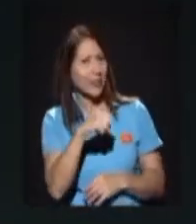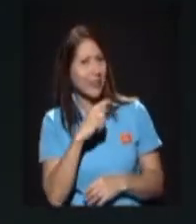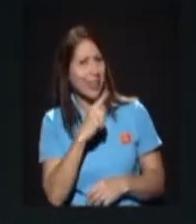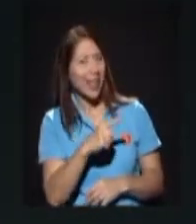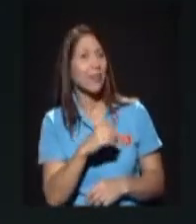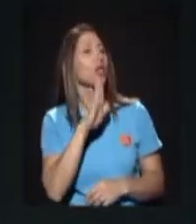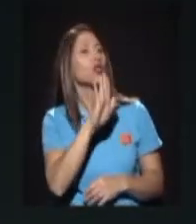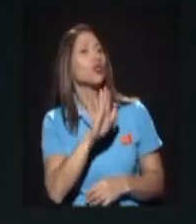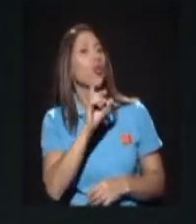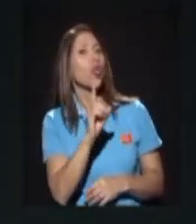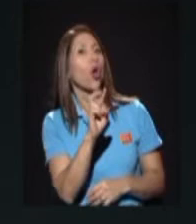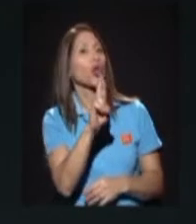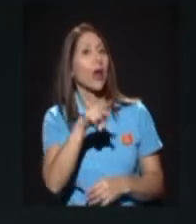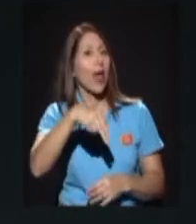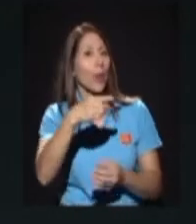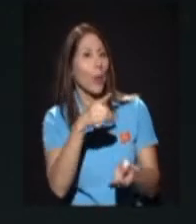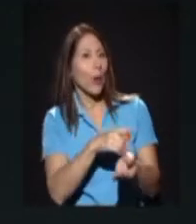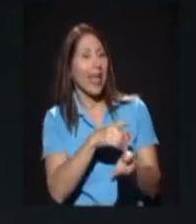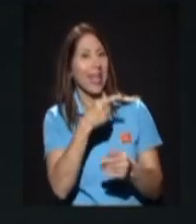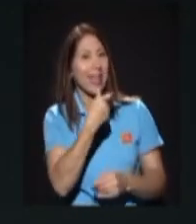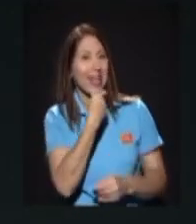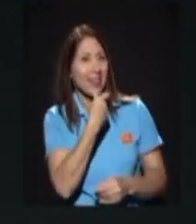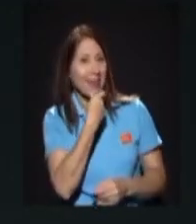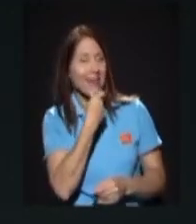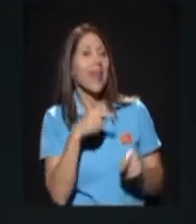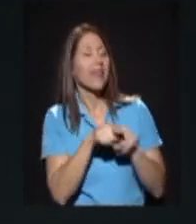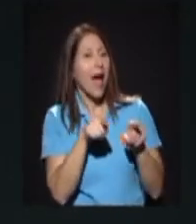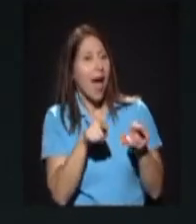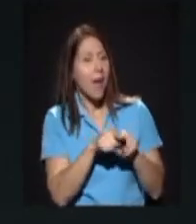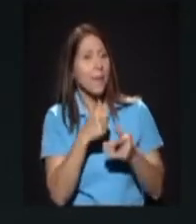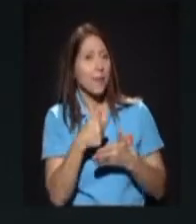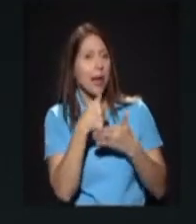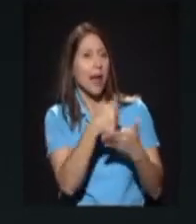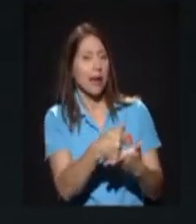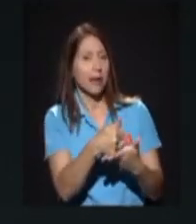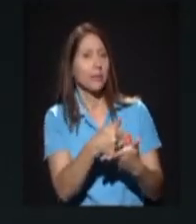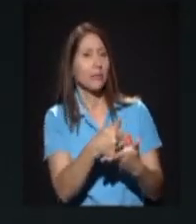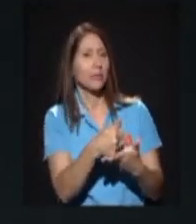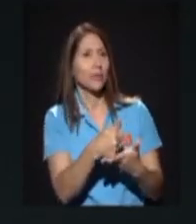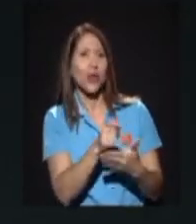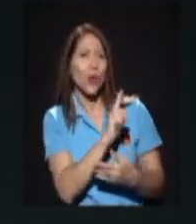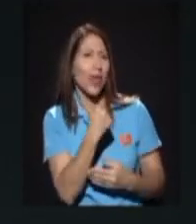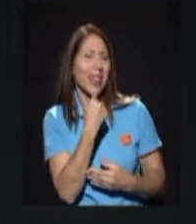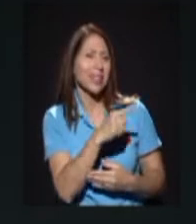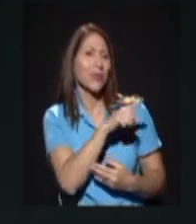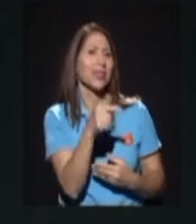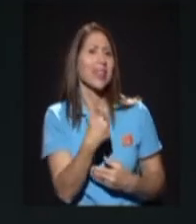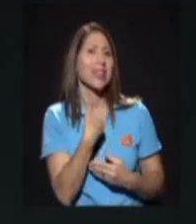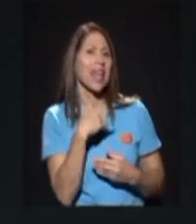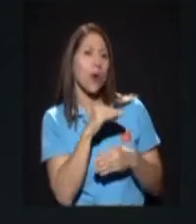su doctorado en Inglaterra posiblemente también ayuda a cierta, no voy a decir que tiene la flema